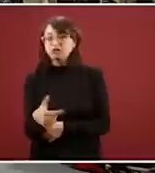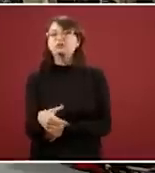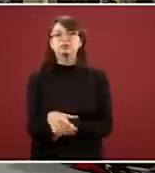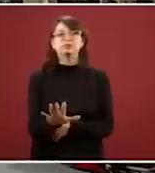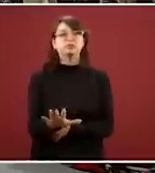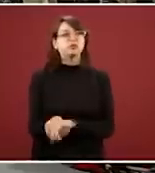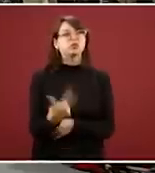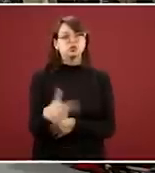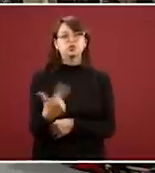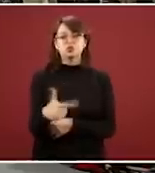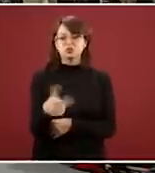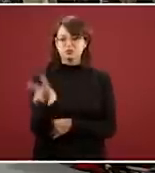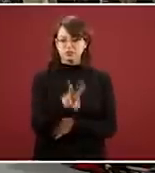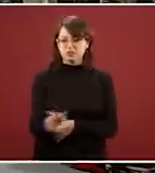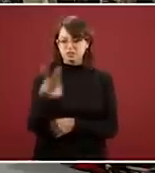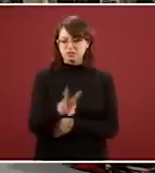12 es viernes.